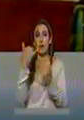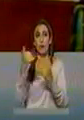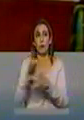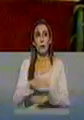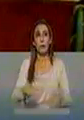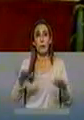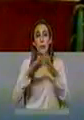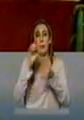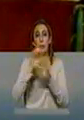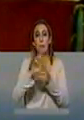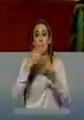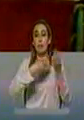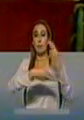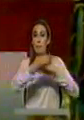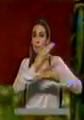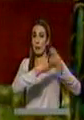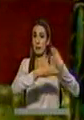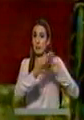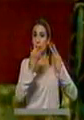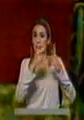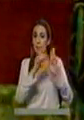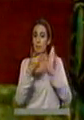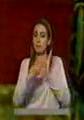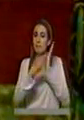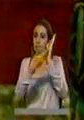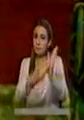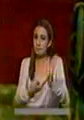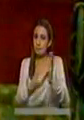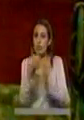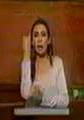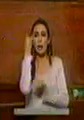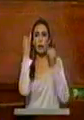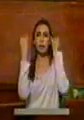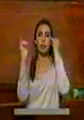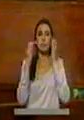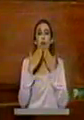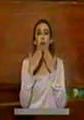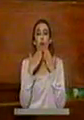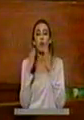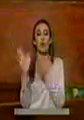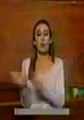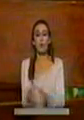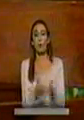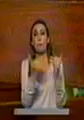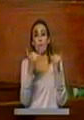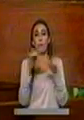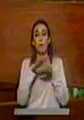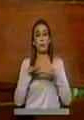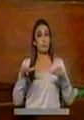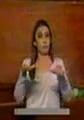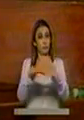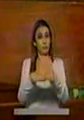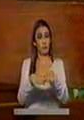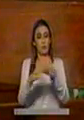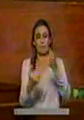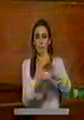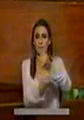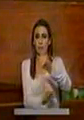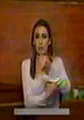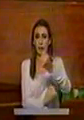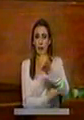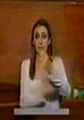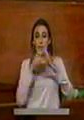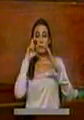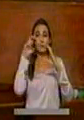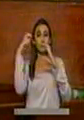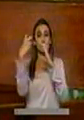estudiante de marketing, quien también nos ofrecerá su punto de vista sobre cómo apuntar los esfuerzos para fortalecer el